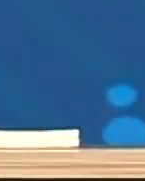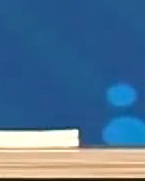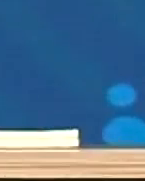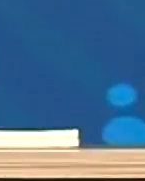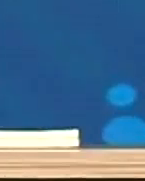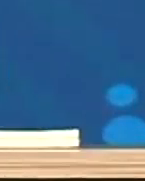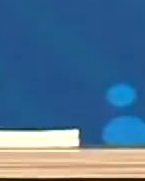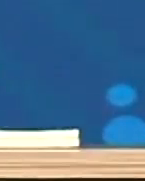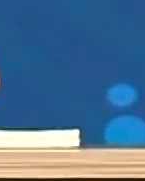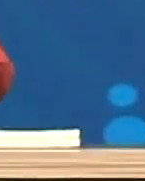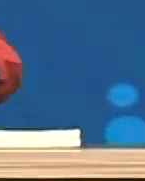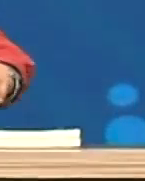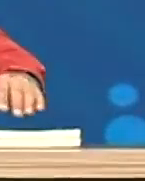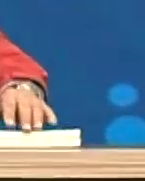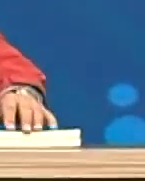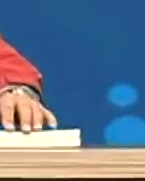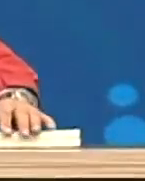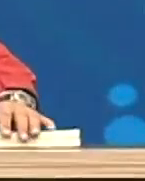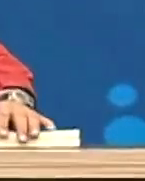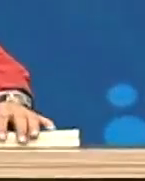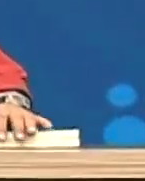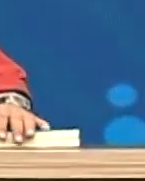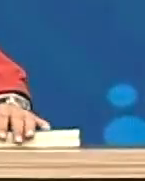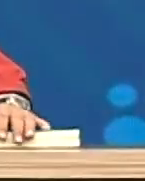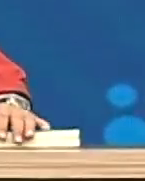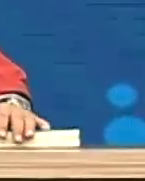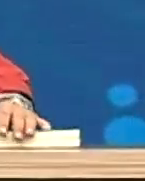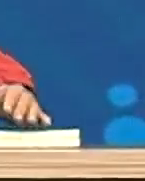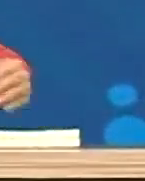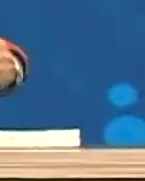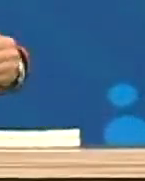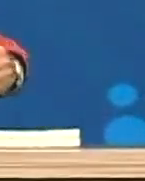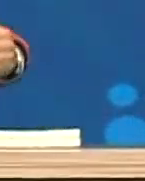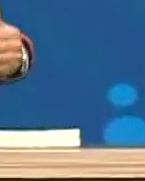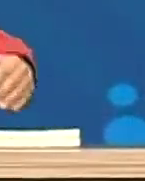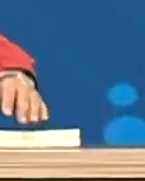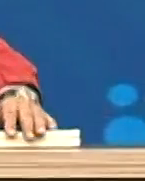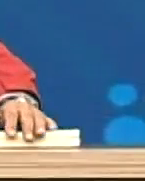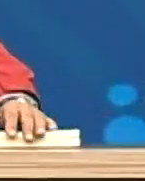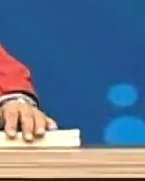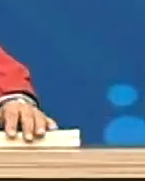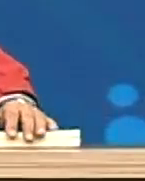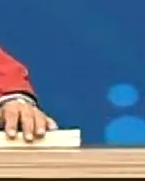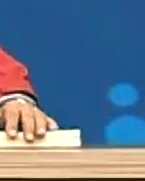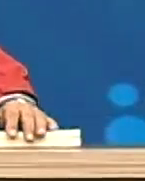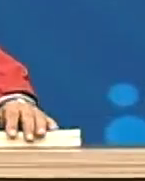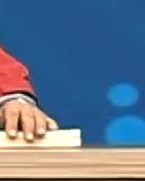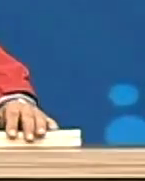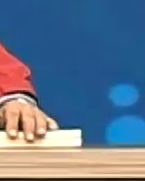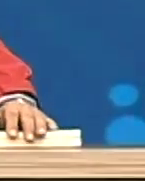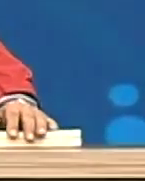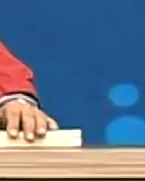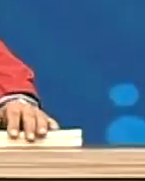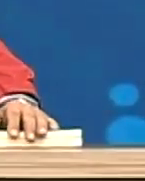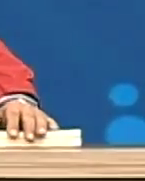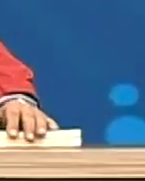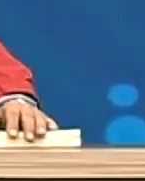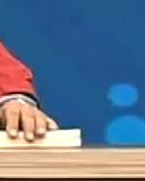5 mesas de trabajo, donde se van a discutir 2 temas fundamentales con diferentes subtemas, ¿no? La